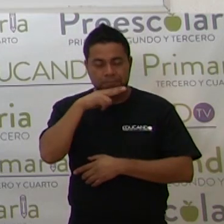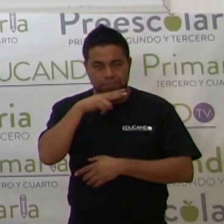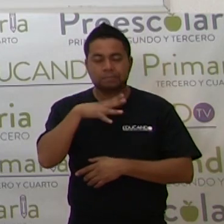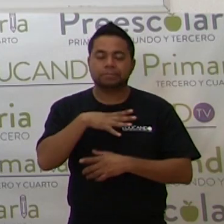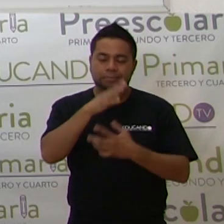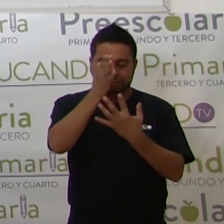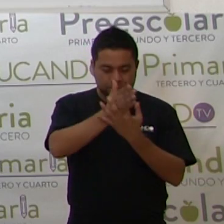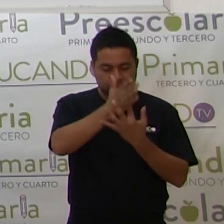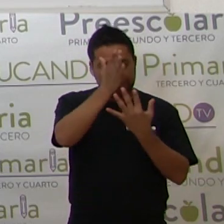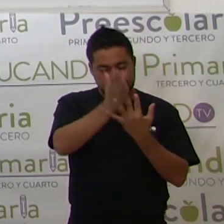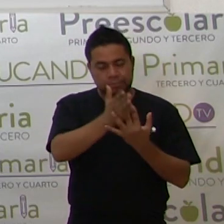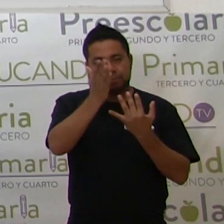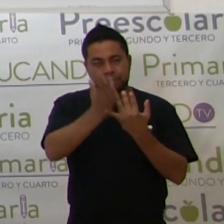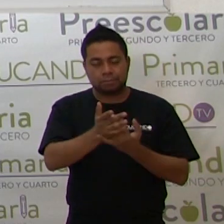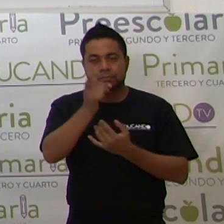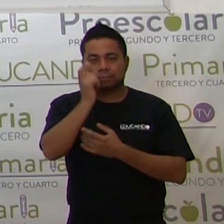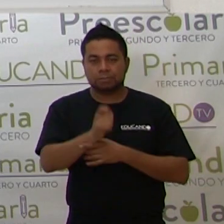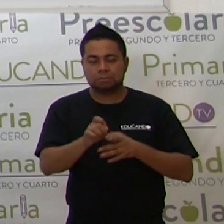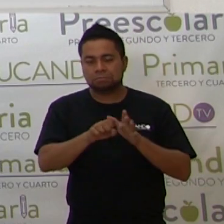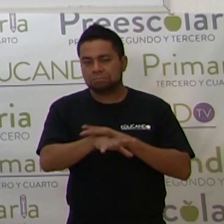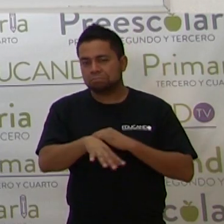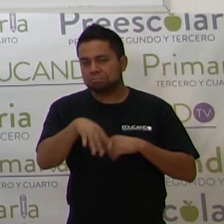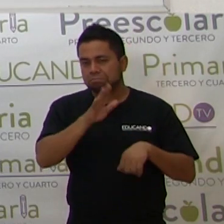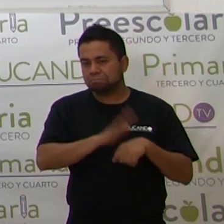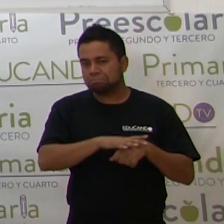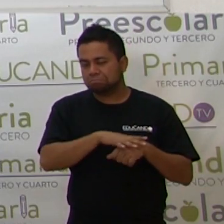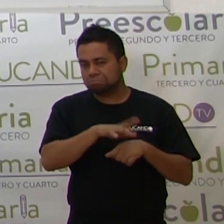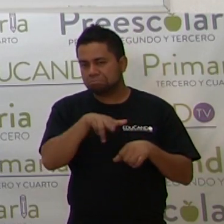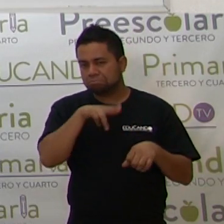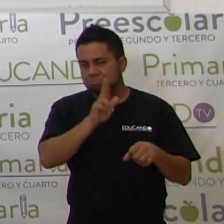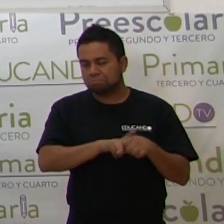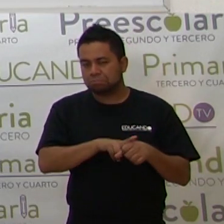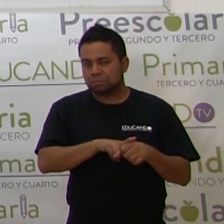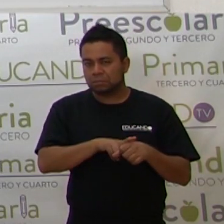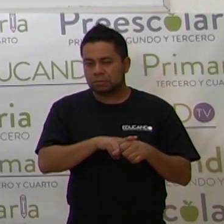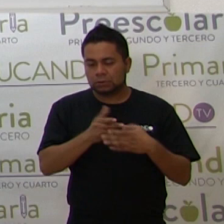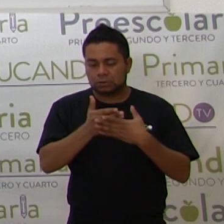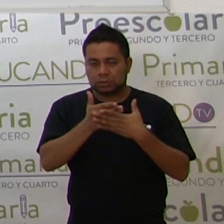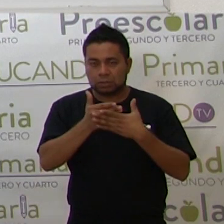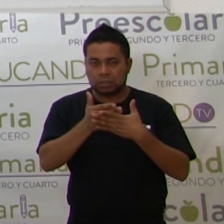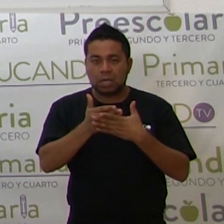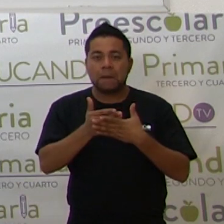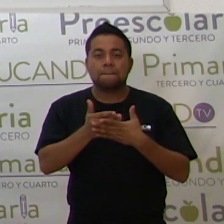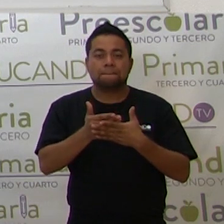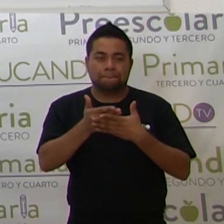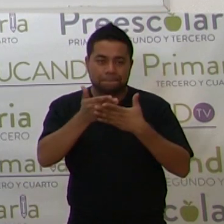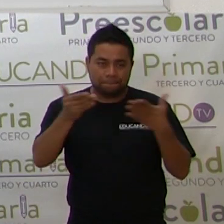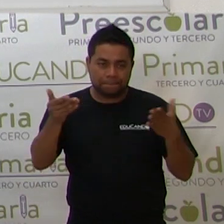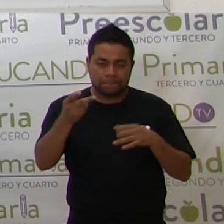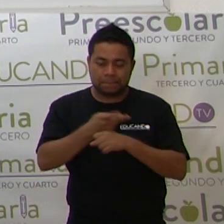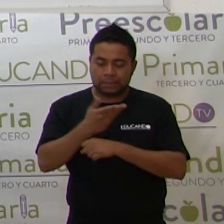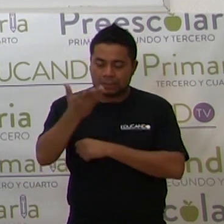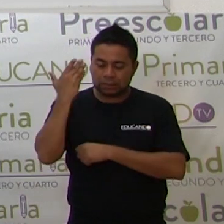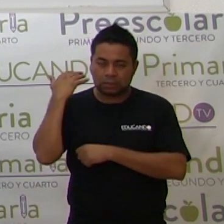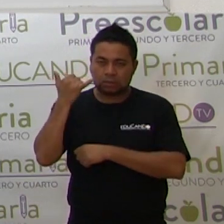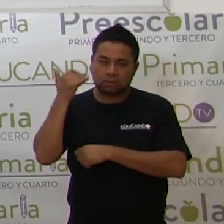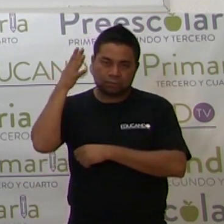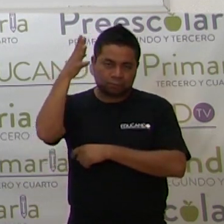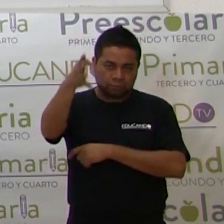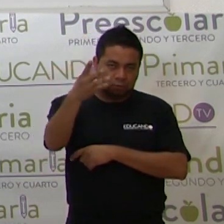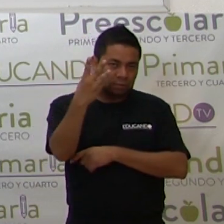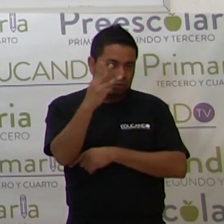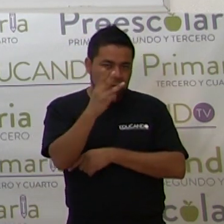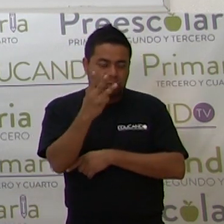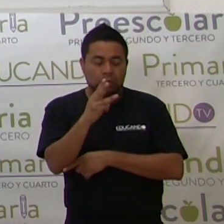clasificación y la clasificación más común, presente, pasado y futuro. Bien, para eso es importante que